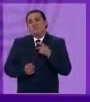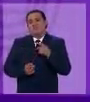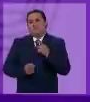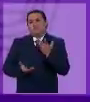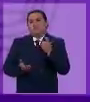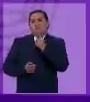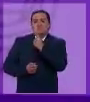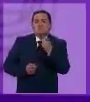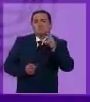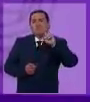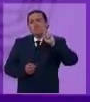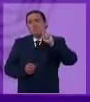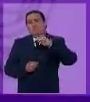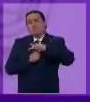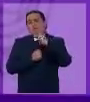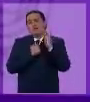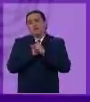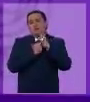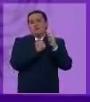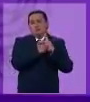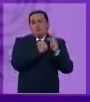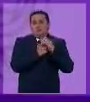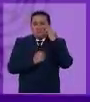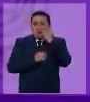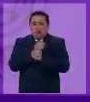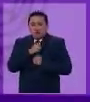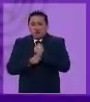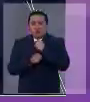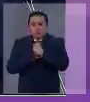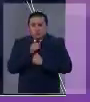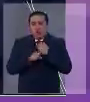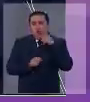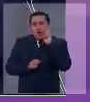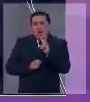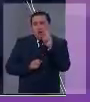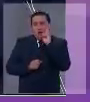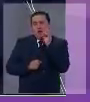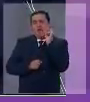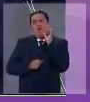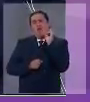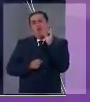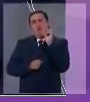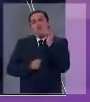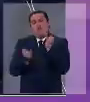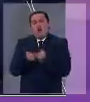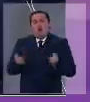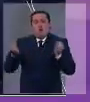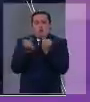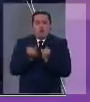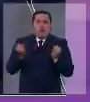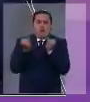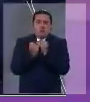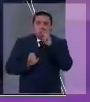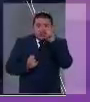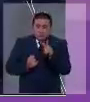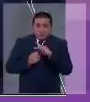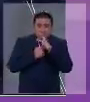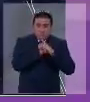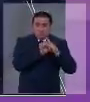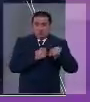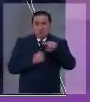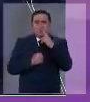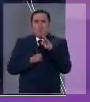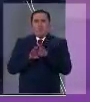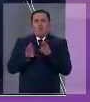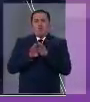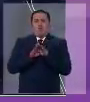130 países en los últimos años. Y esta película, en esos 130 países, siempre termina mal. Termina con pobreza y